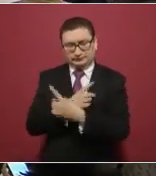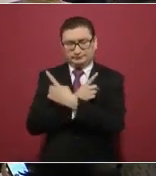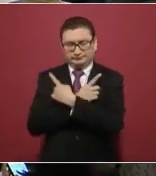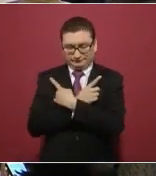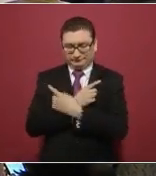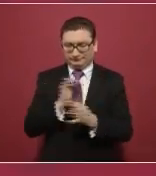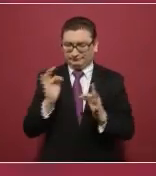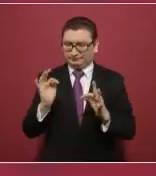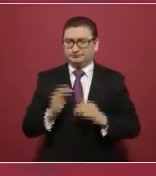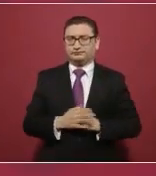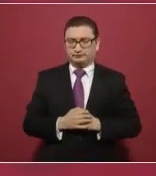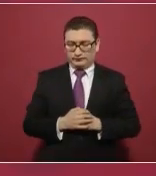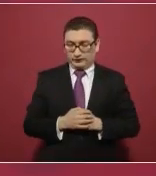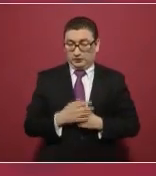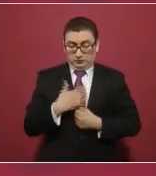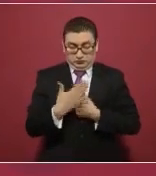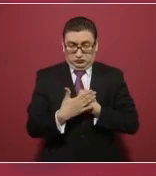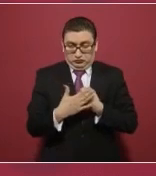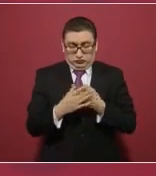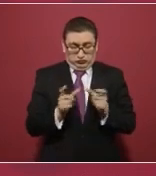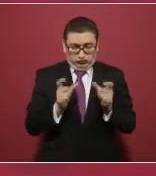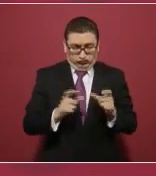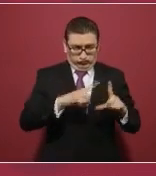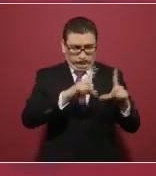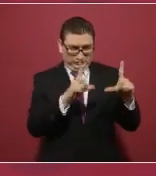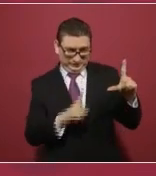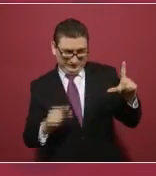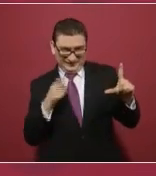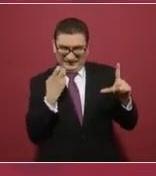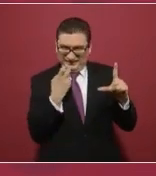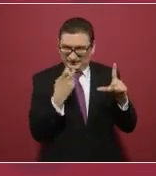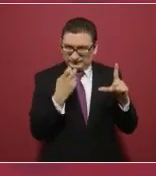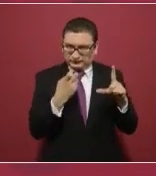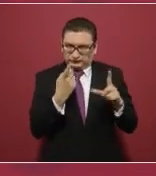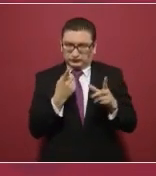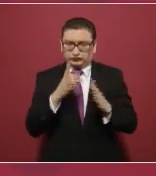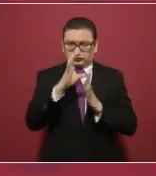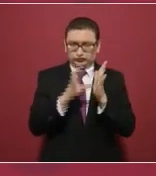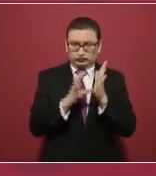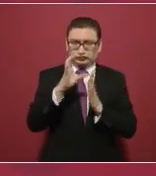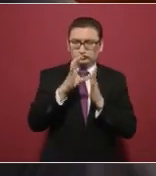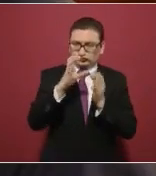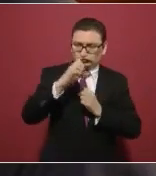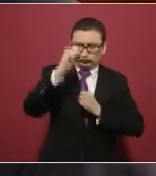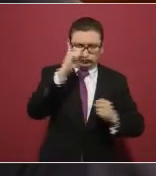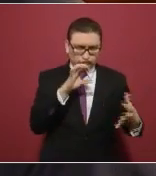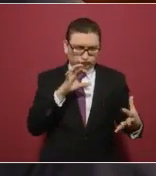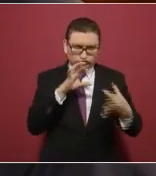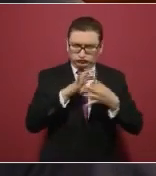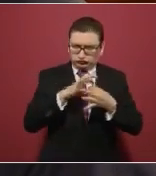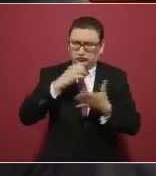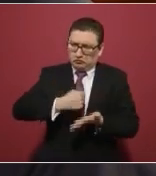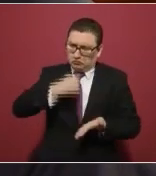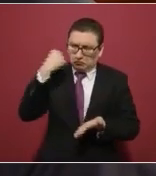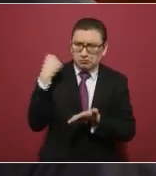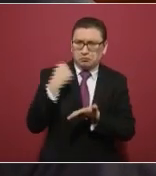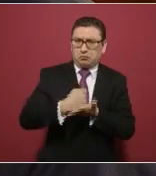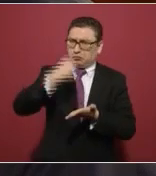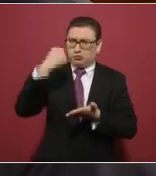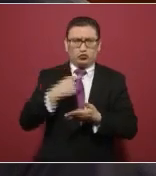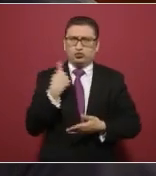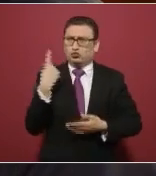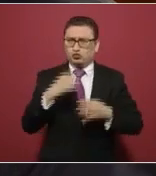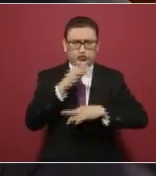encabeza. La Guardia Nacional, cuyo diseño constitucional fue recientemente aprobado por